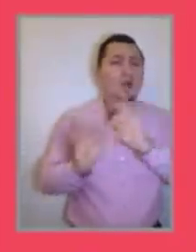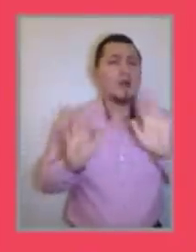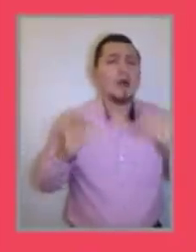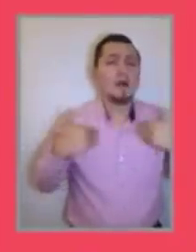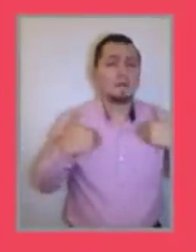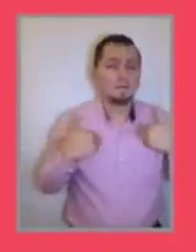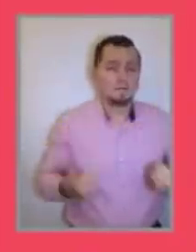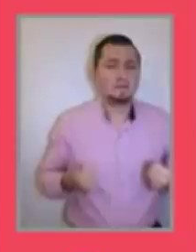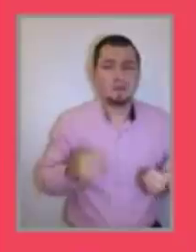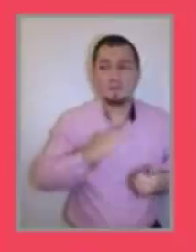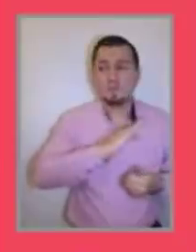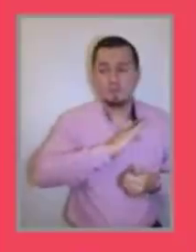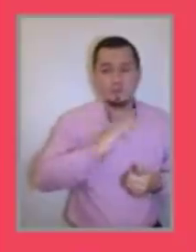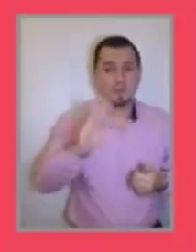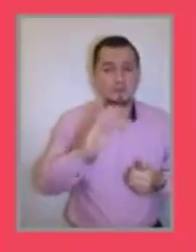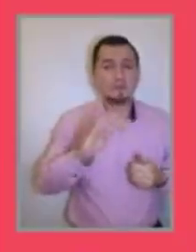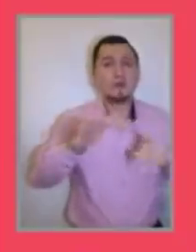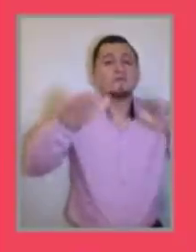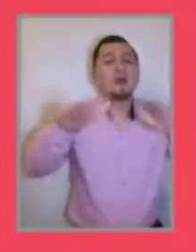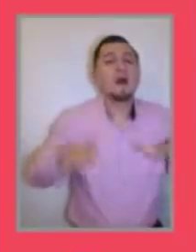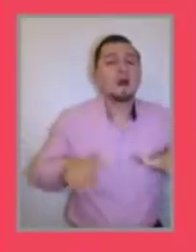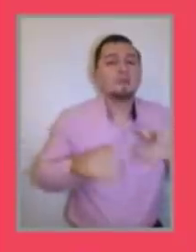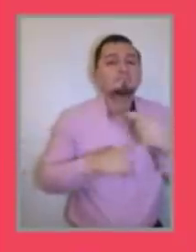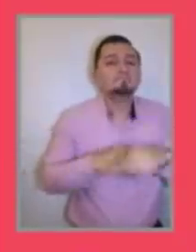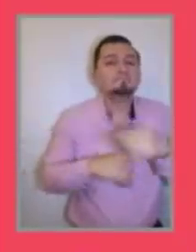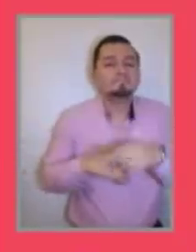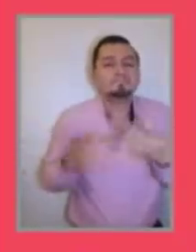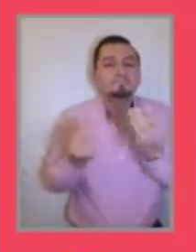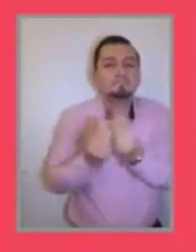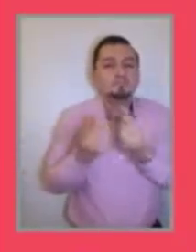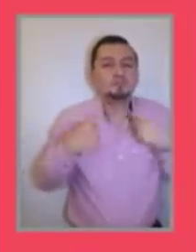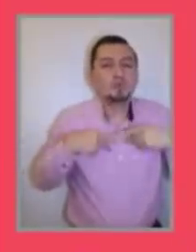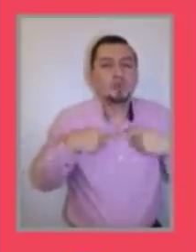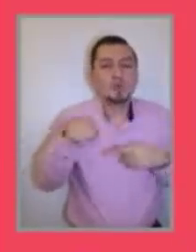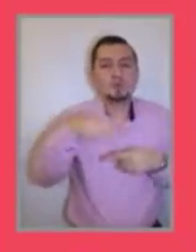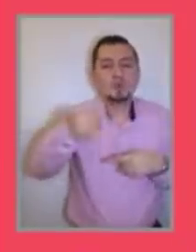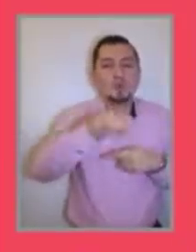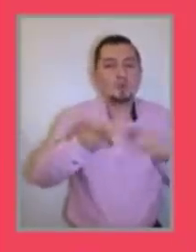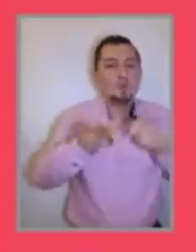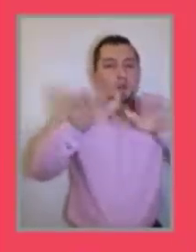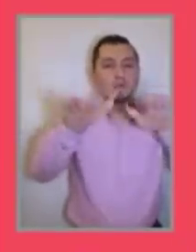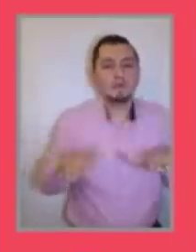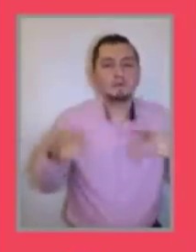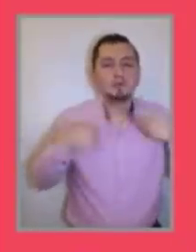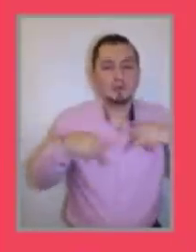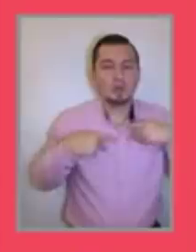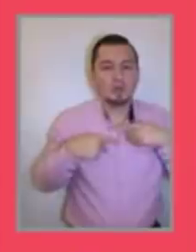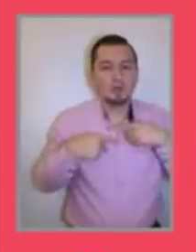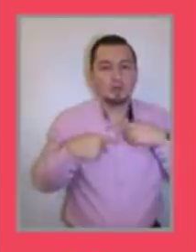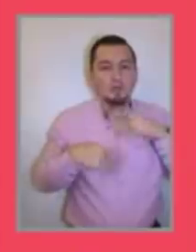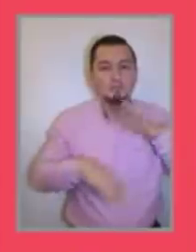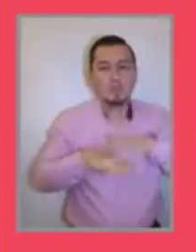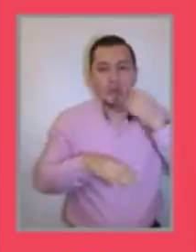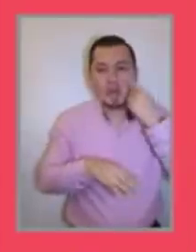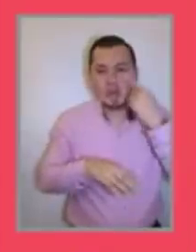poder bajar el nivel de riesgo usando medidas preventivas, bajando la cantidad de personas susceptibles,